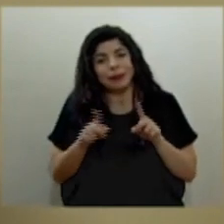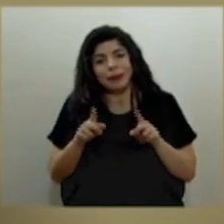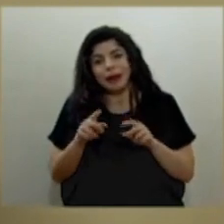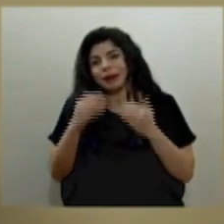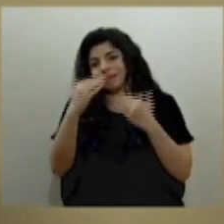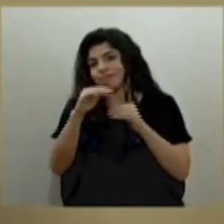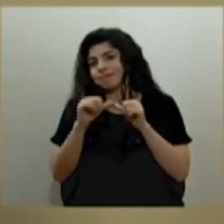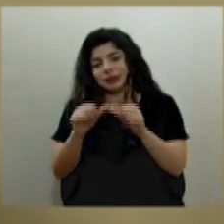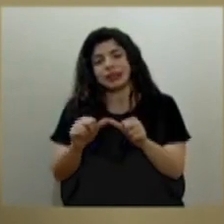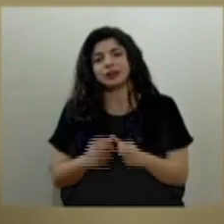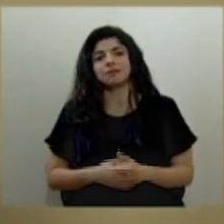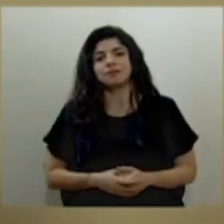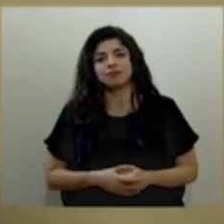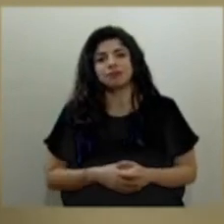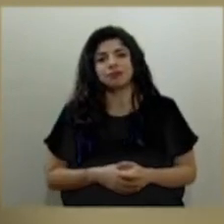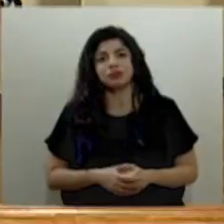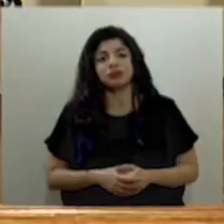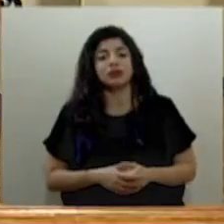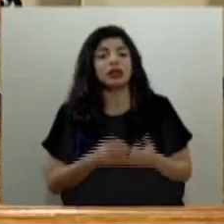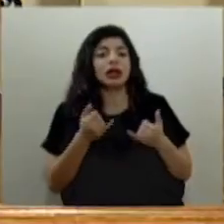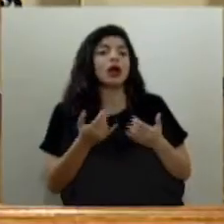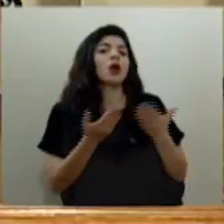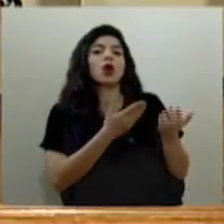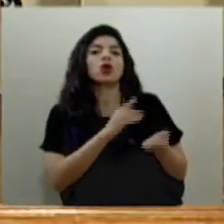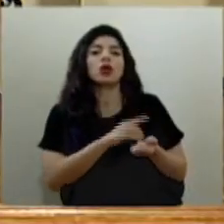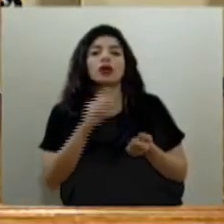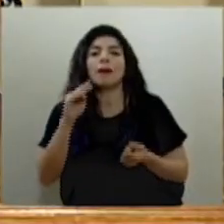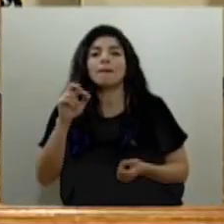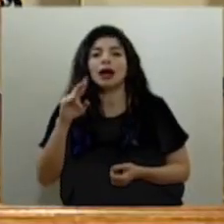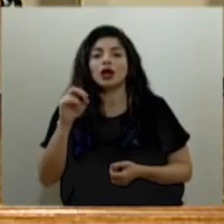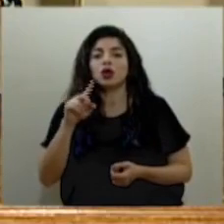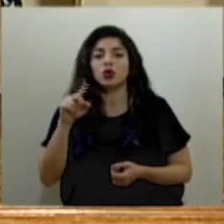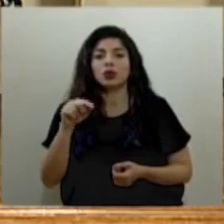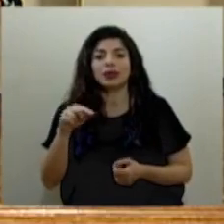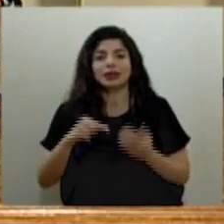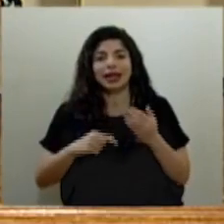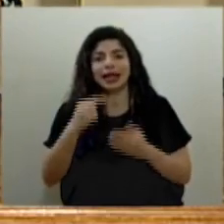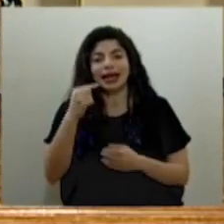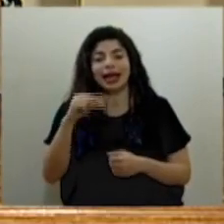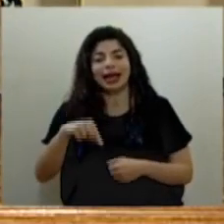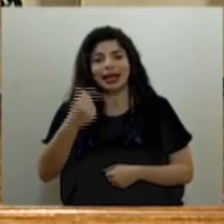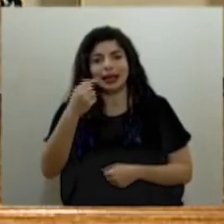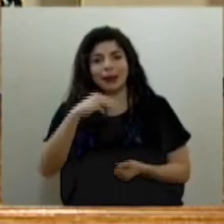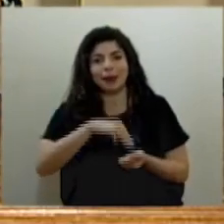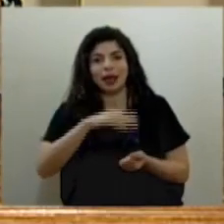la restricción. Continuamos con el doctor Mario Ruiz, gerente médico de la Caja.